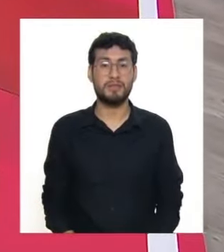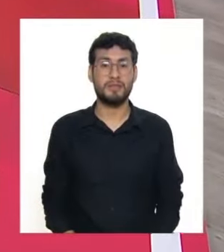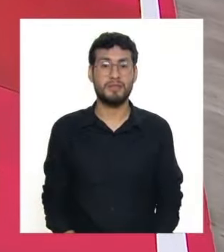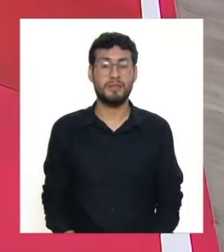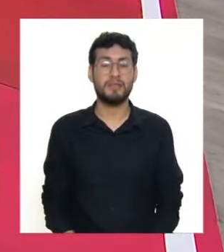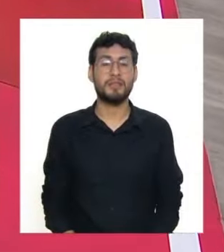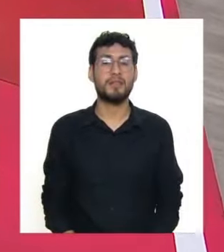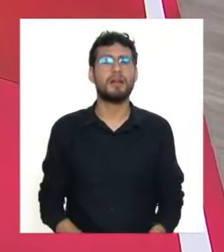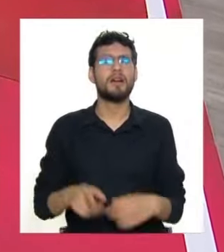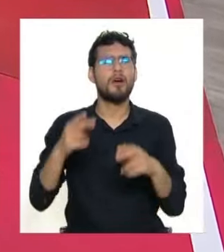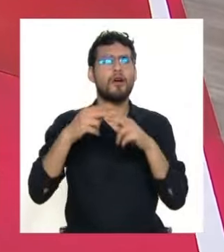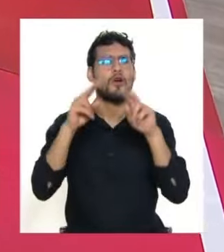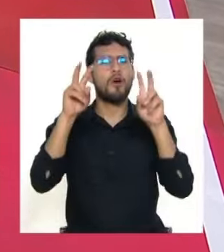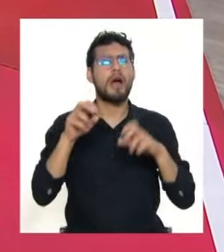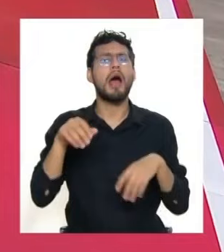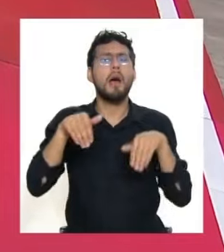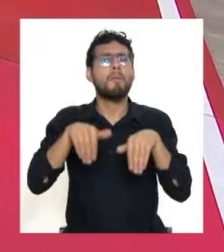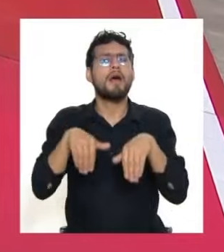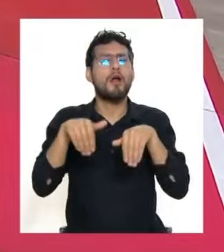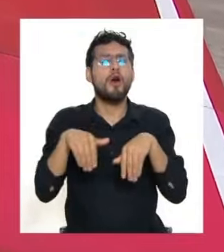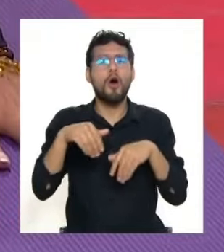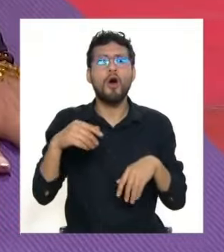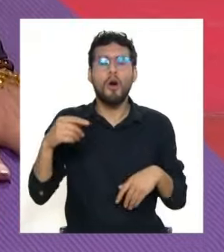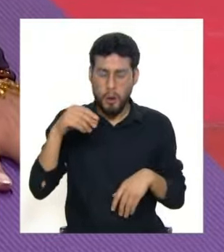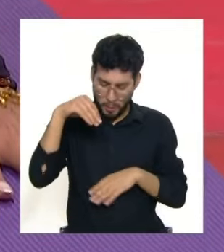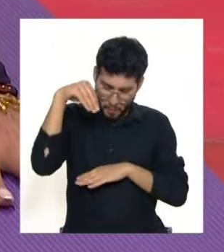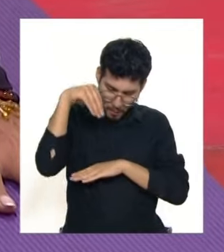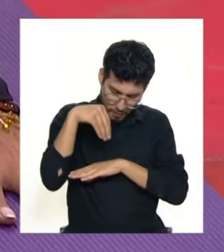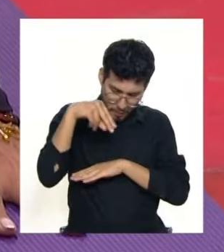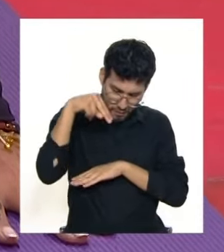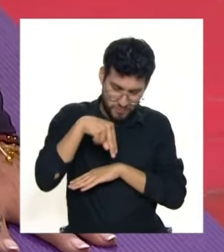Esta postura va a ayudar a aumentar la circulación